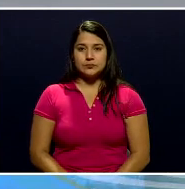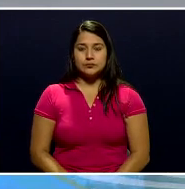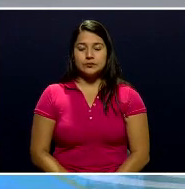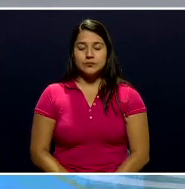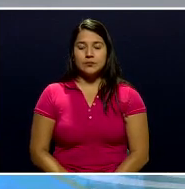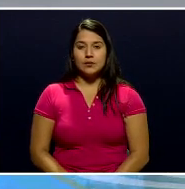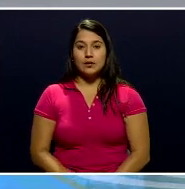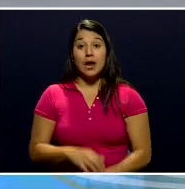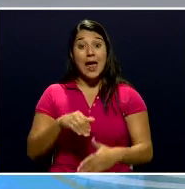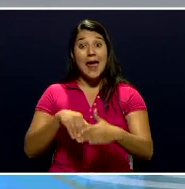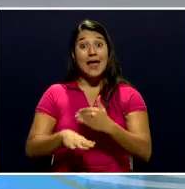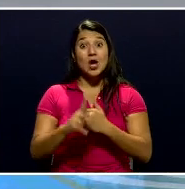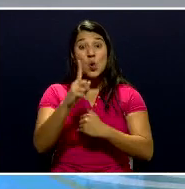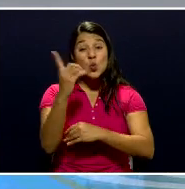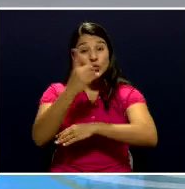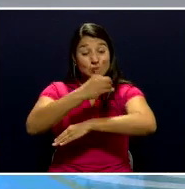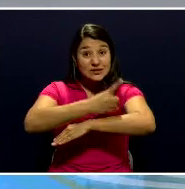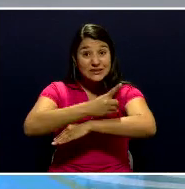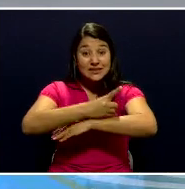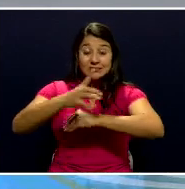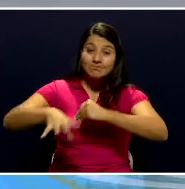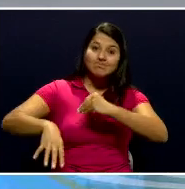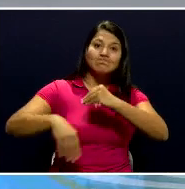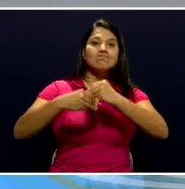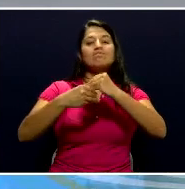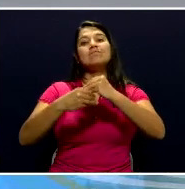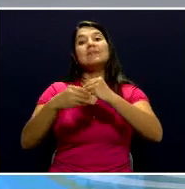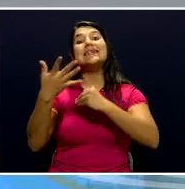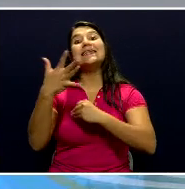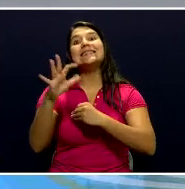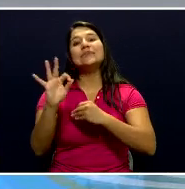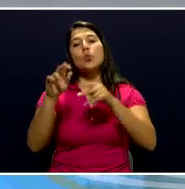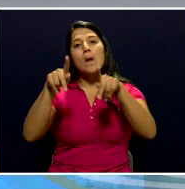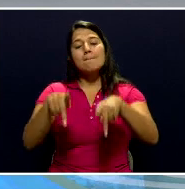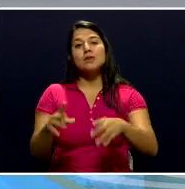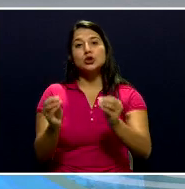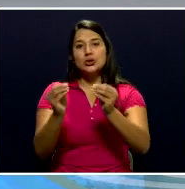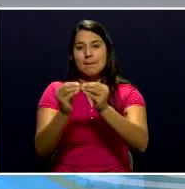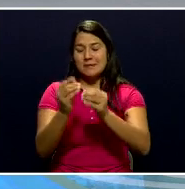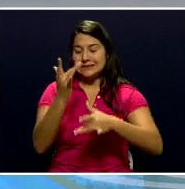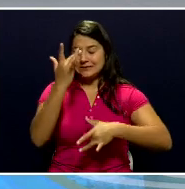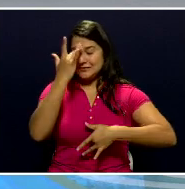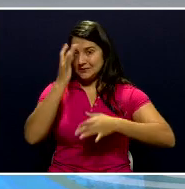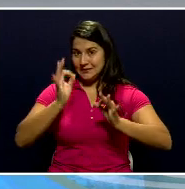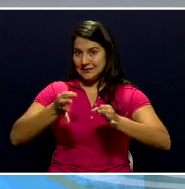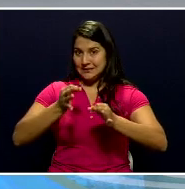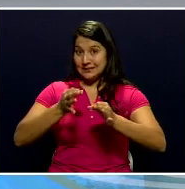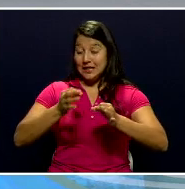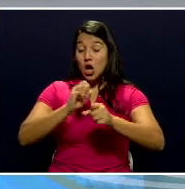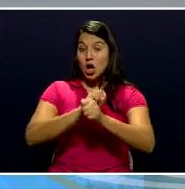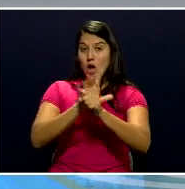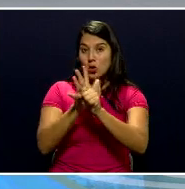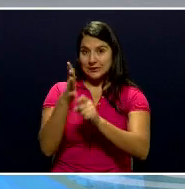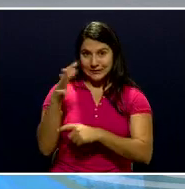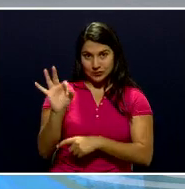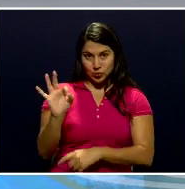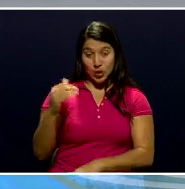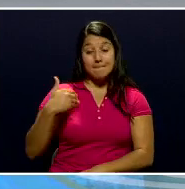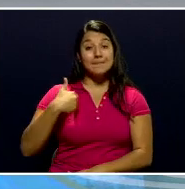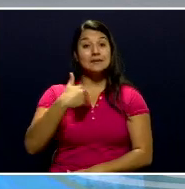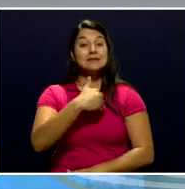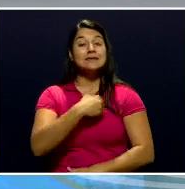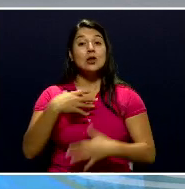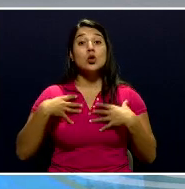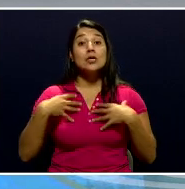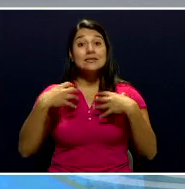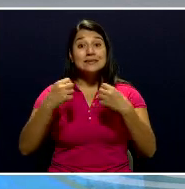En 24 horas, los casos de COVID-19 aumentaron en 19 enfermos en el país. El Ministerio de Salud